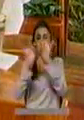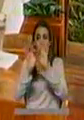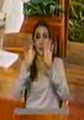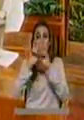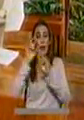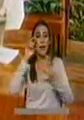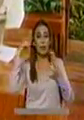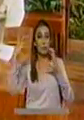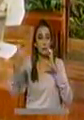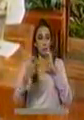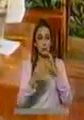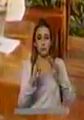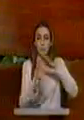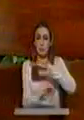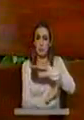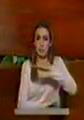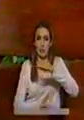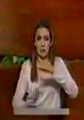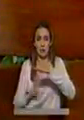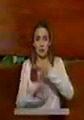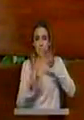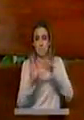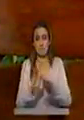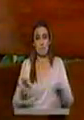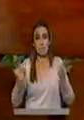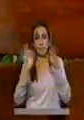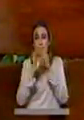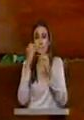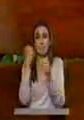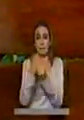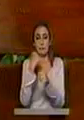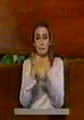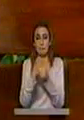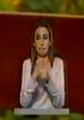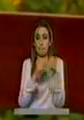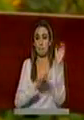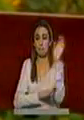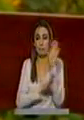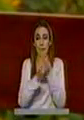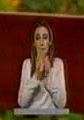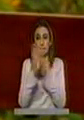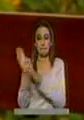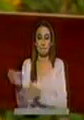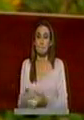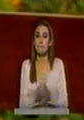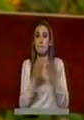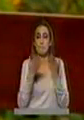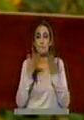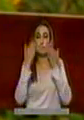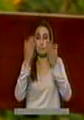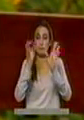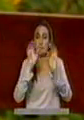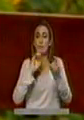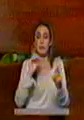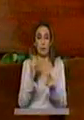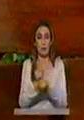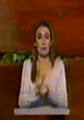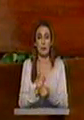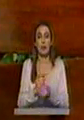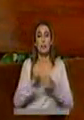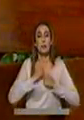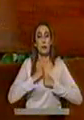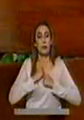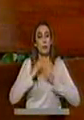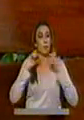para poder generar fuentes de trabajo, desarrollo en su localidad y, lógicamente, alcanzar bienestar